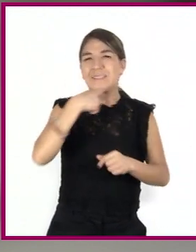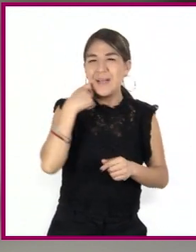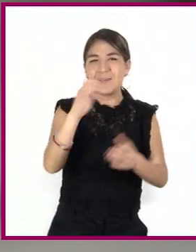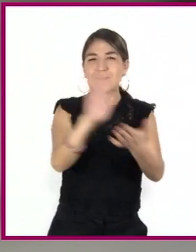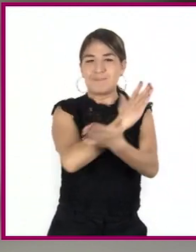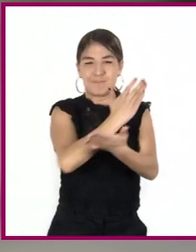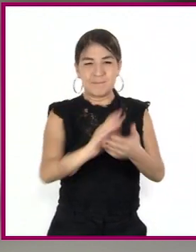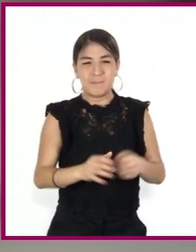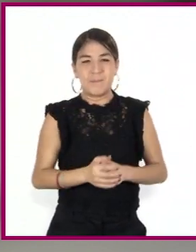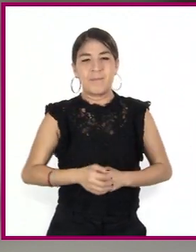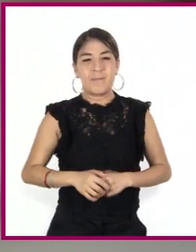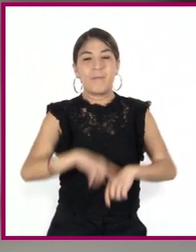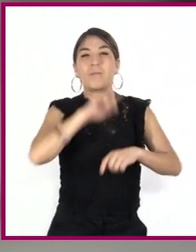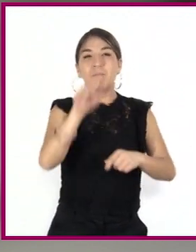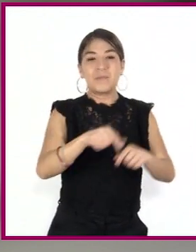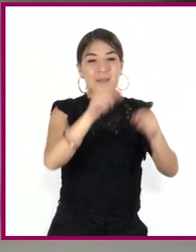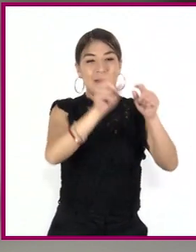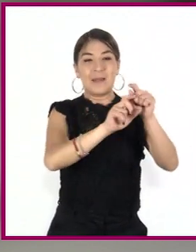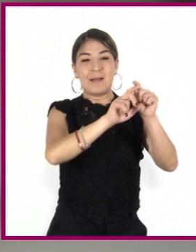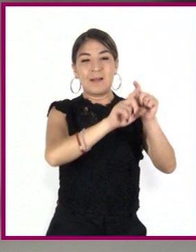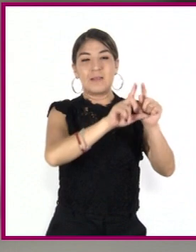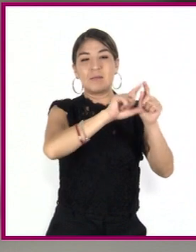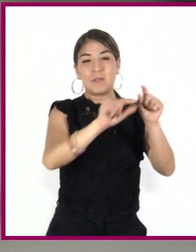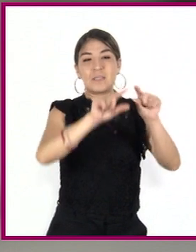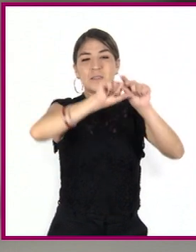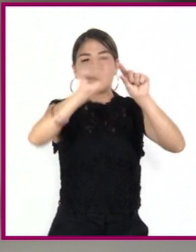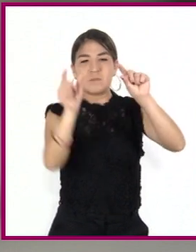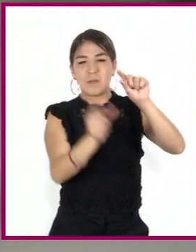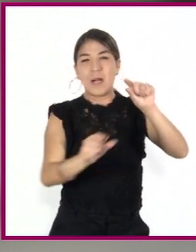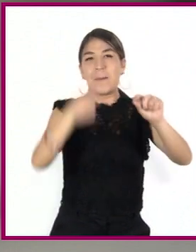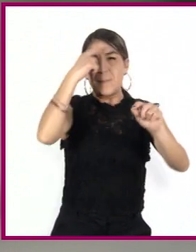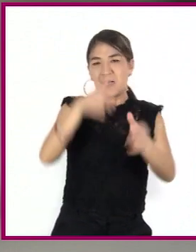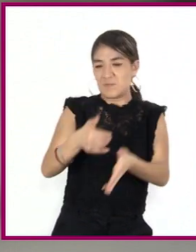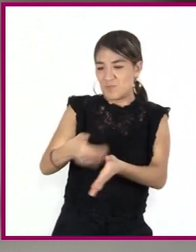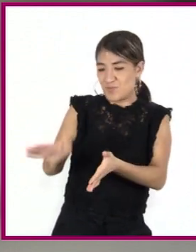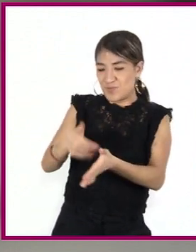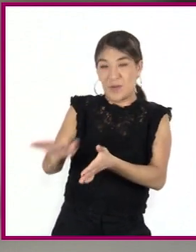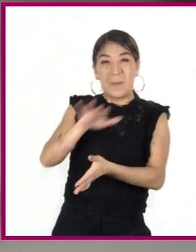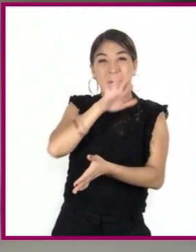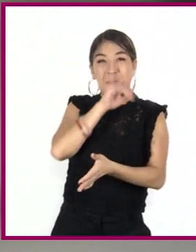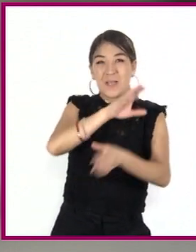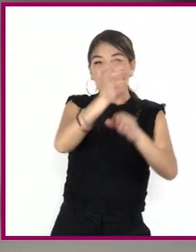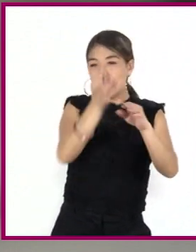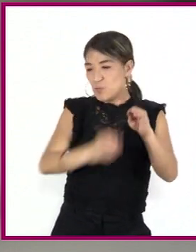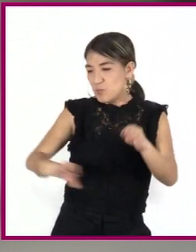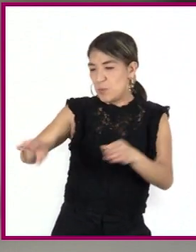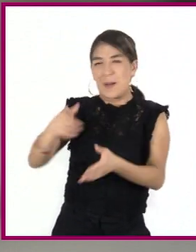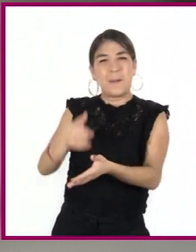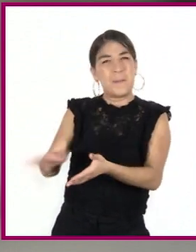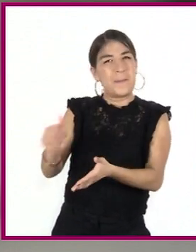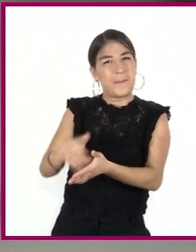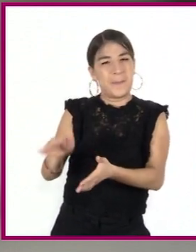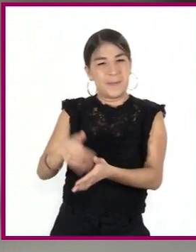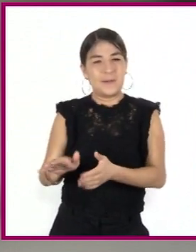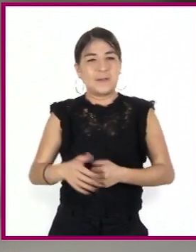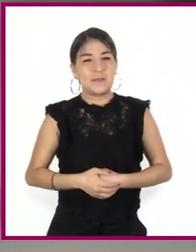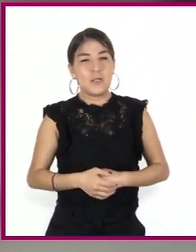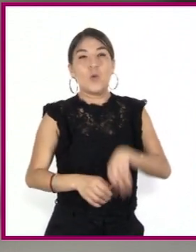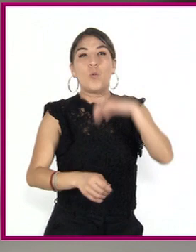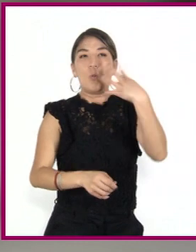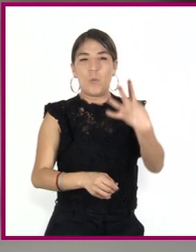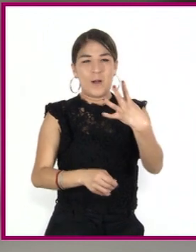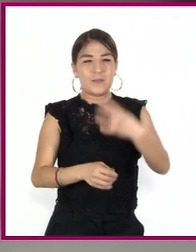3. Descarga de basuras. Este canaliza todos los sólidos separados del agua para sacarlos del proceso. Y